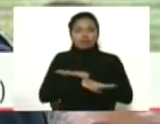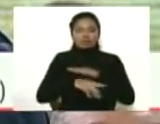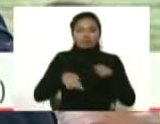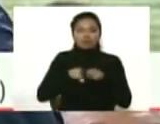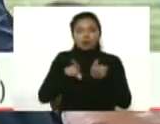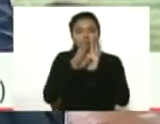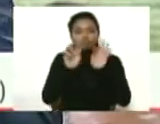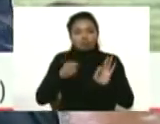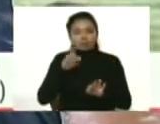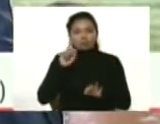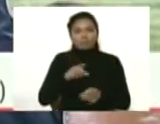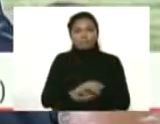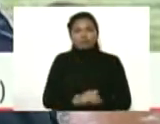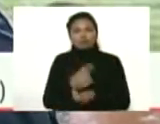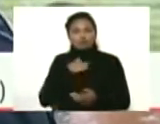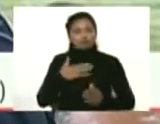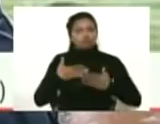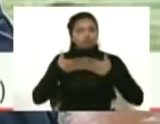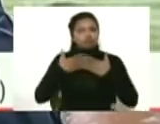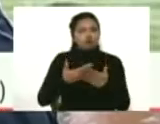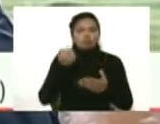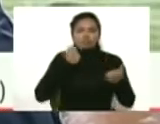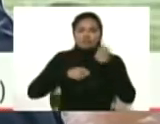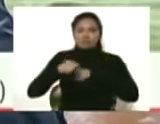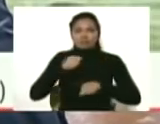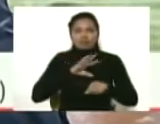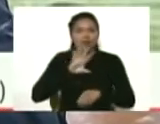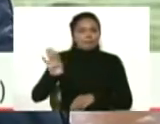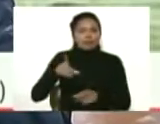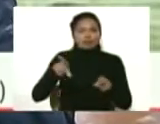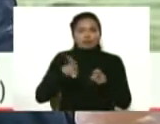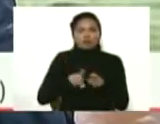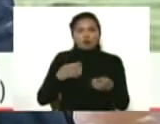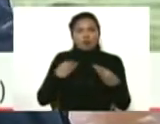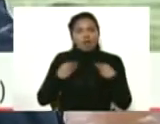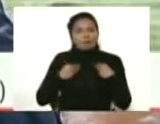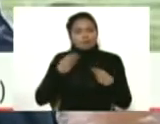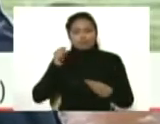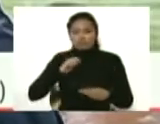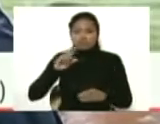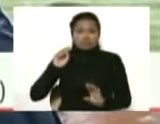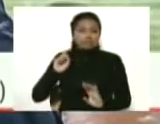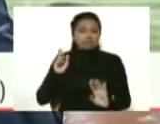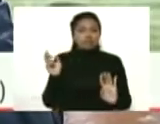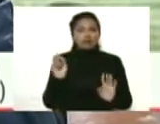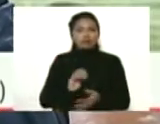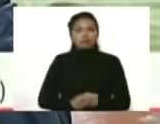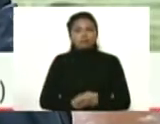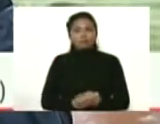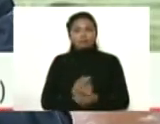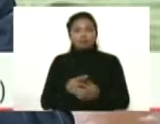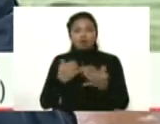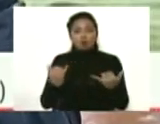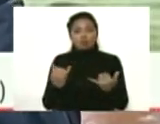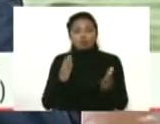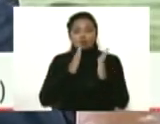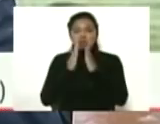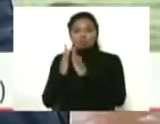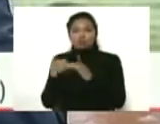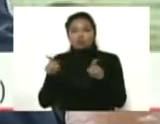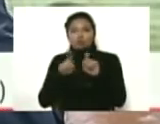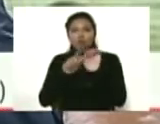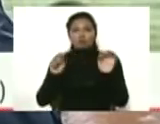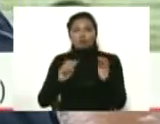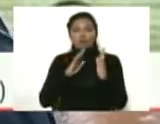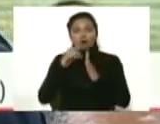y está dispuesto a defender esta patria con la vida si es necesario. Y bueno, ahorita con esta organización y